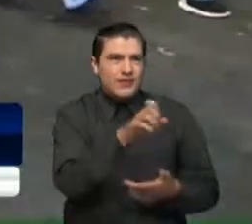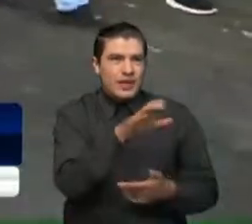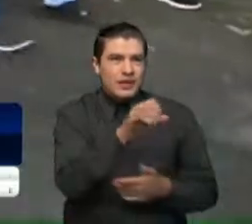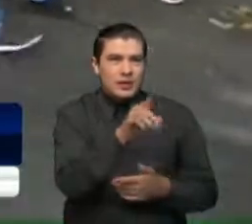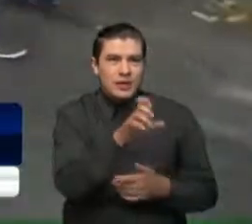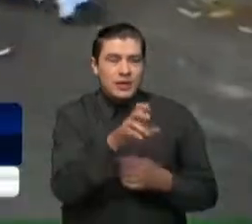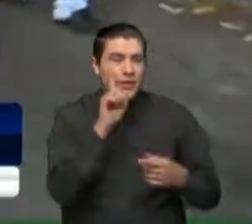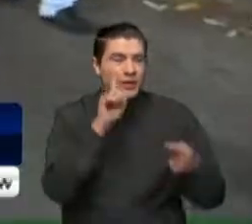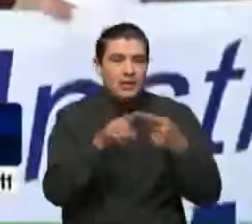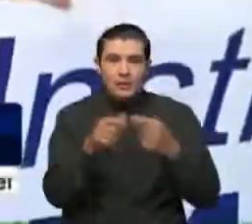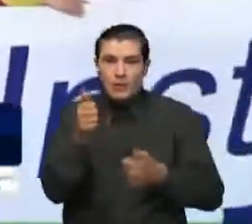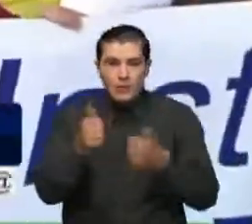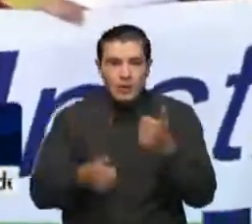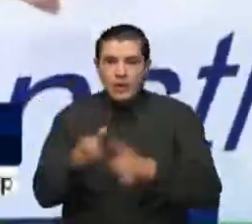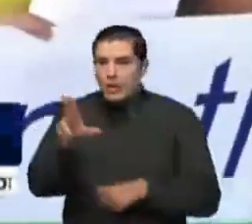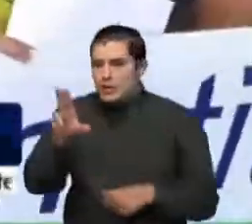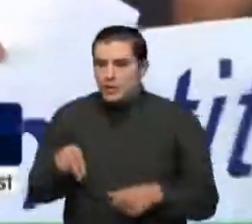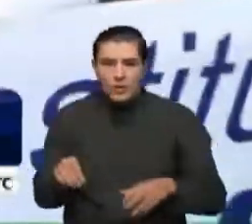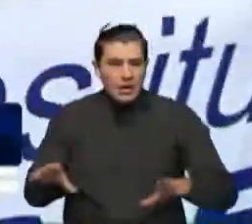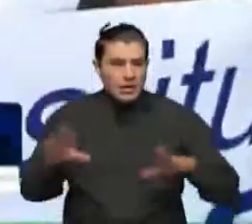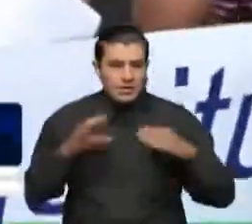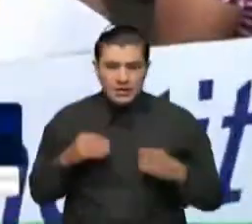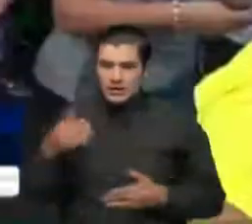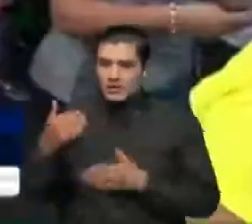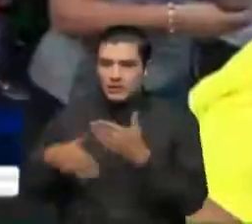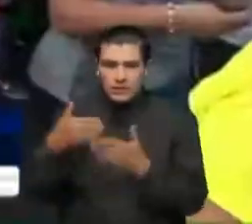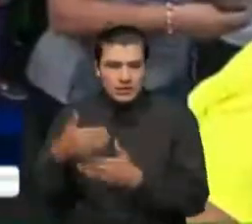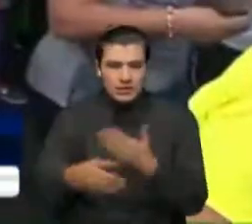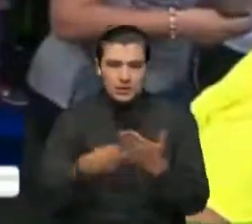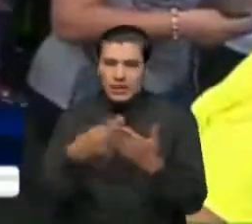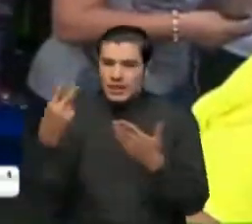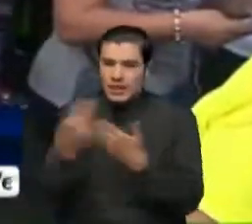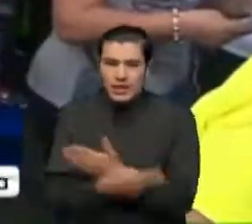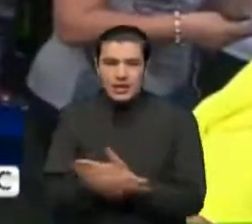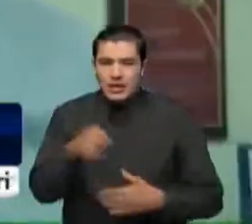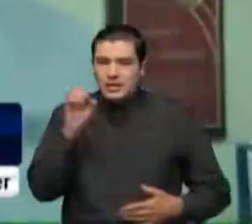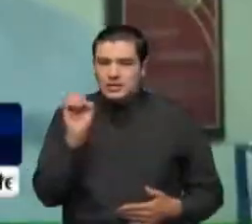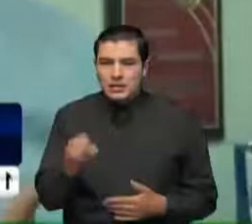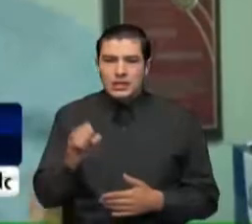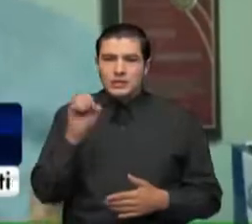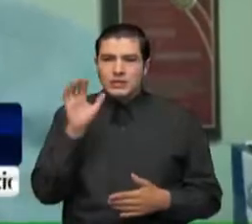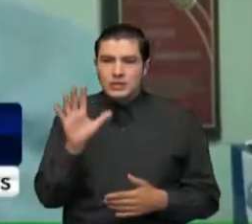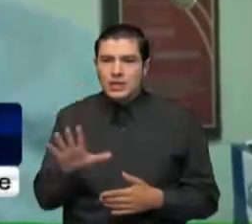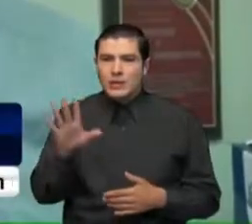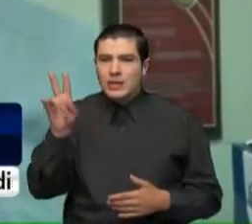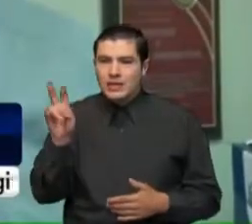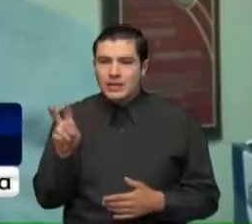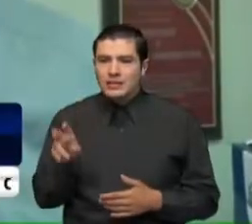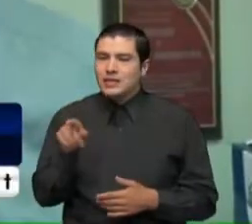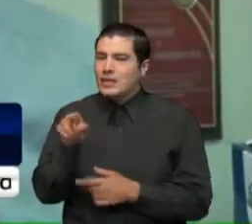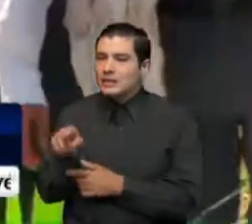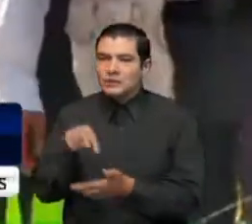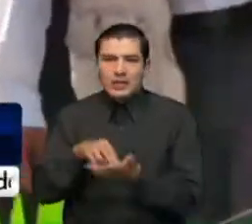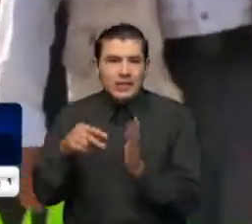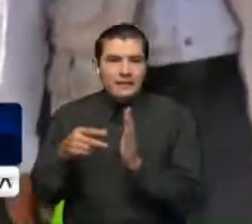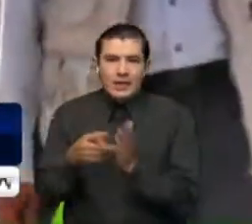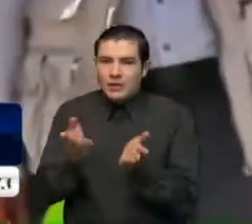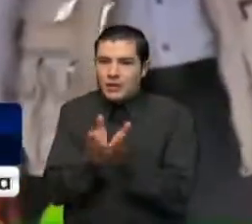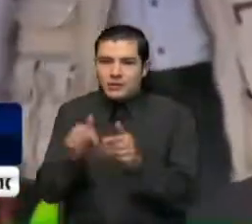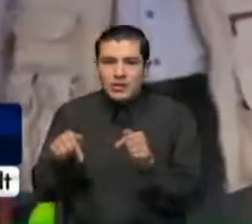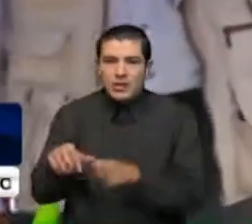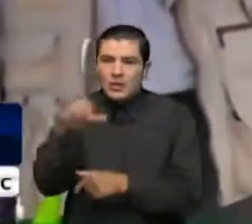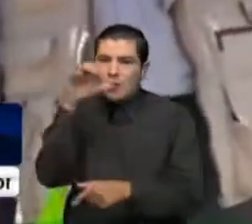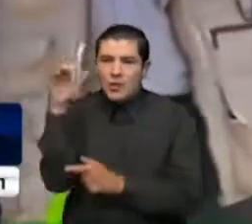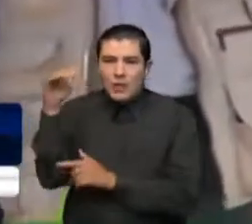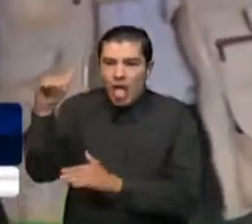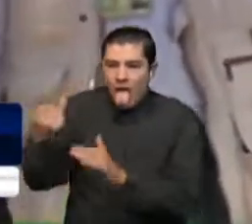objetivo fundamental de rechazar el trámite del proyecto de ley 057 que regresivo para la educación pero qué opinan de